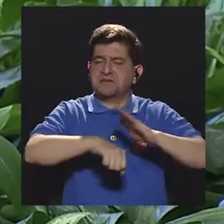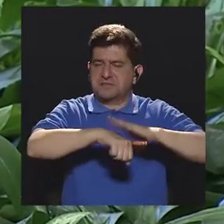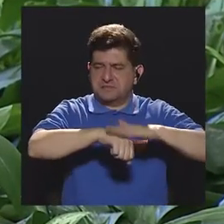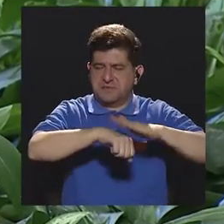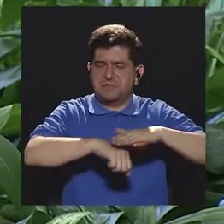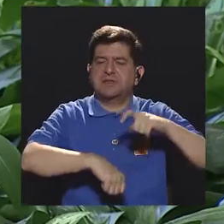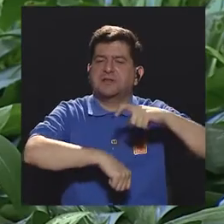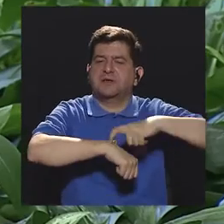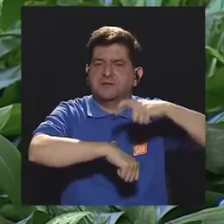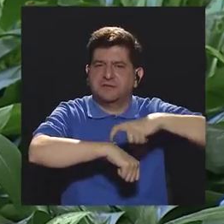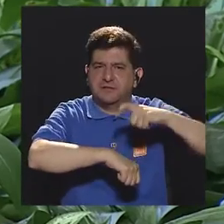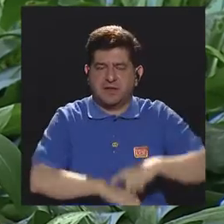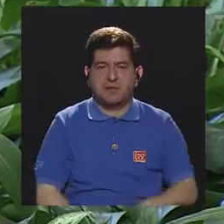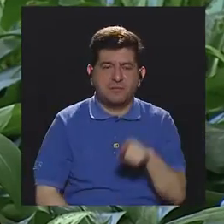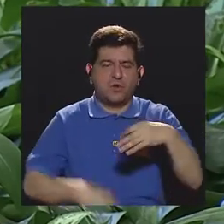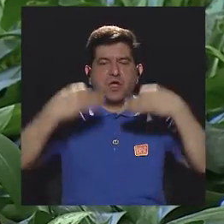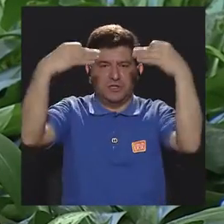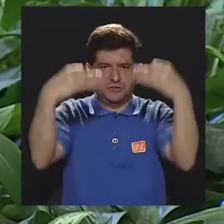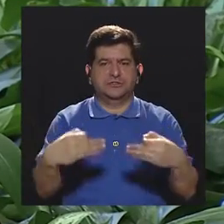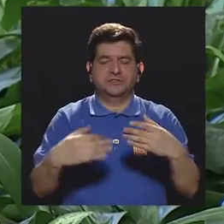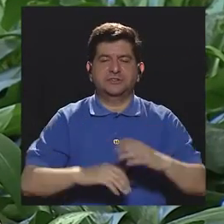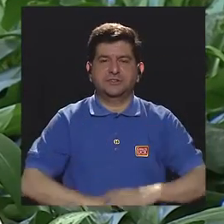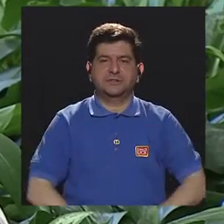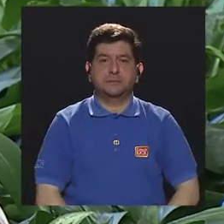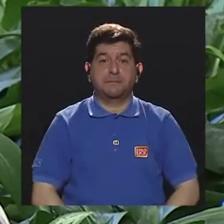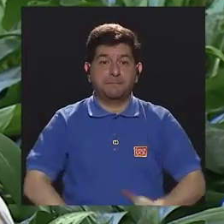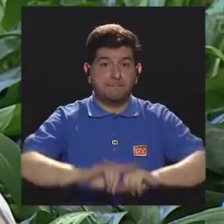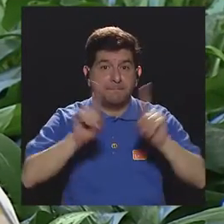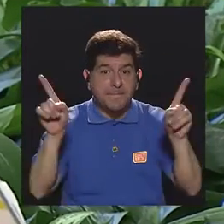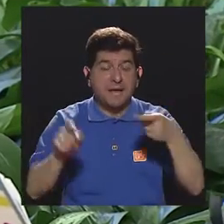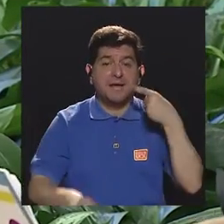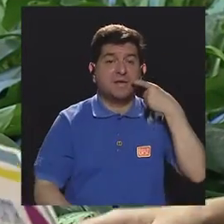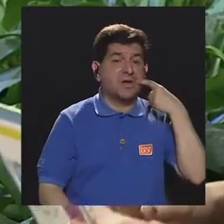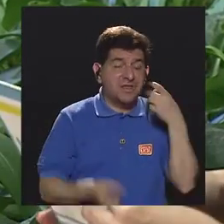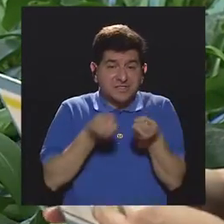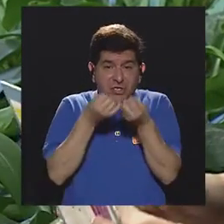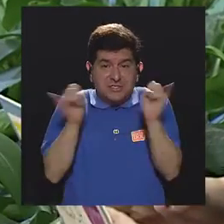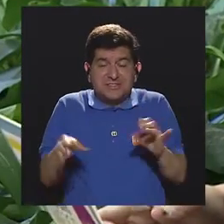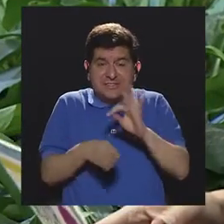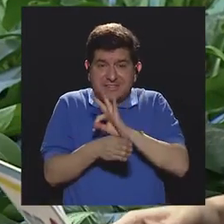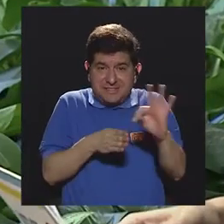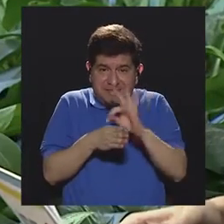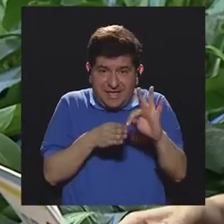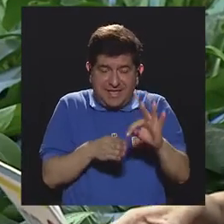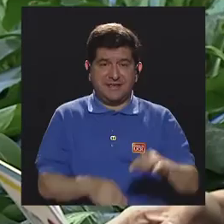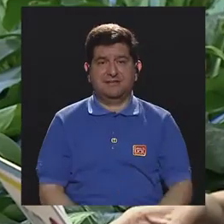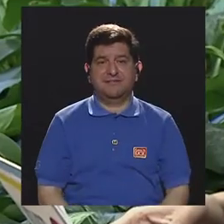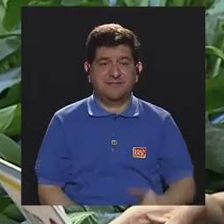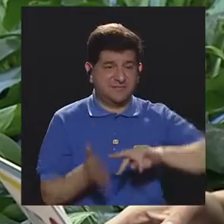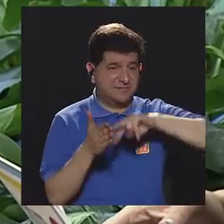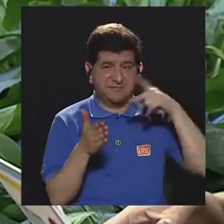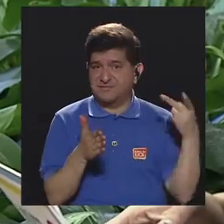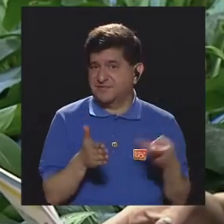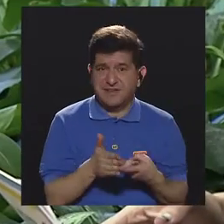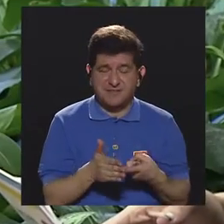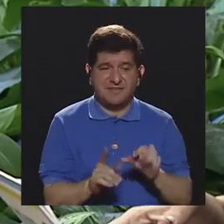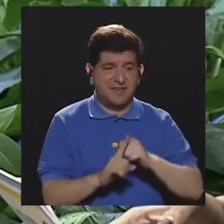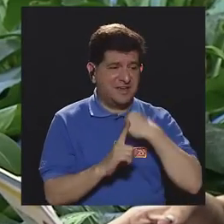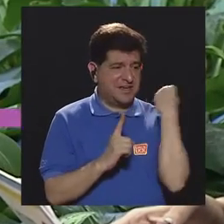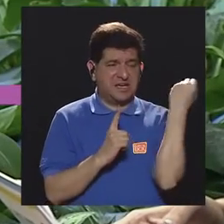un tiempo para pues que se decidan, pero una adicción sin tratarse me va a llevar